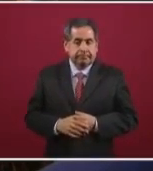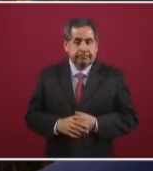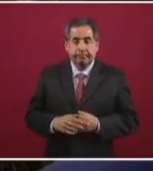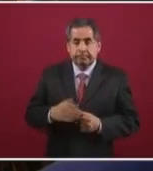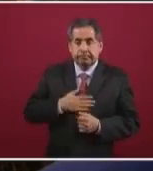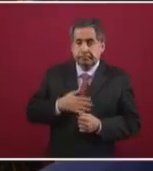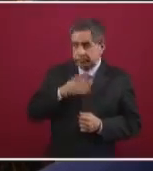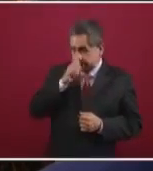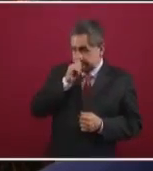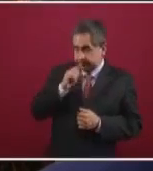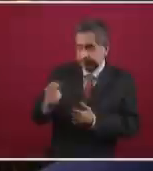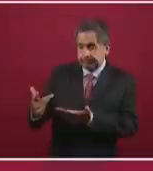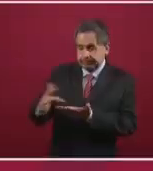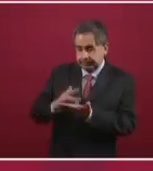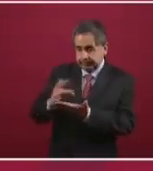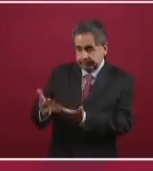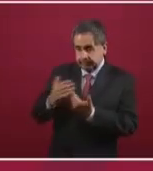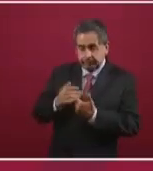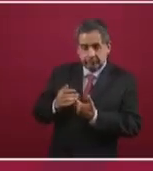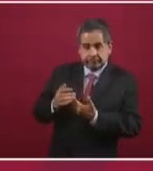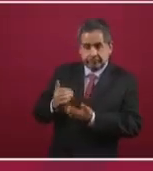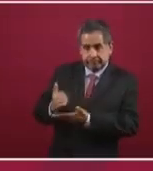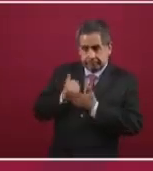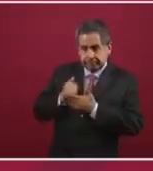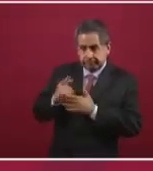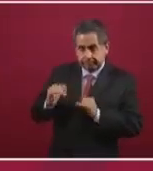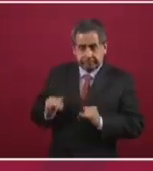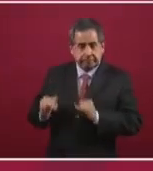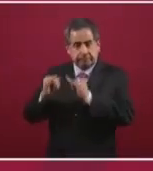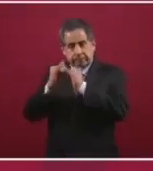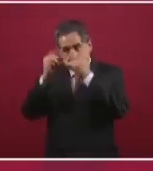apoyando en esa institución. Es decir, a ver,